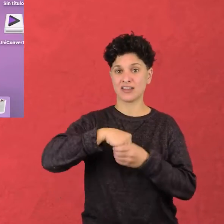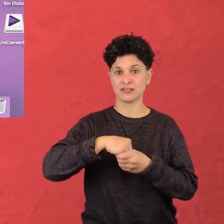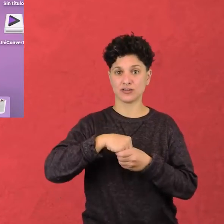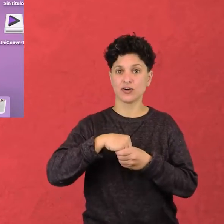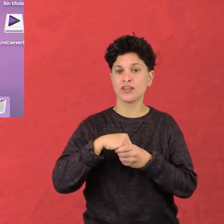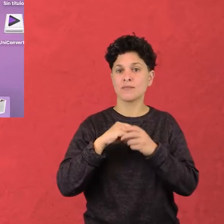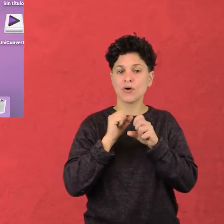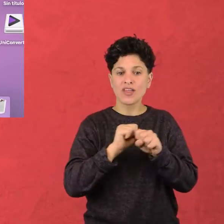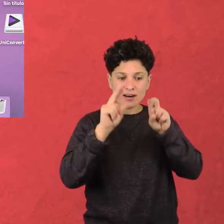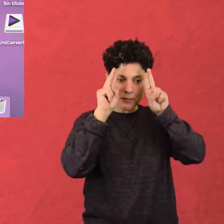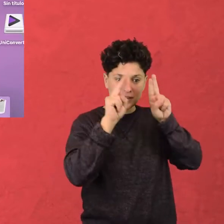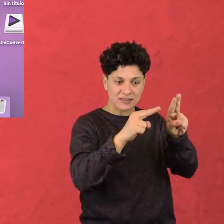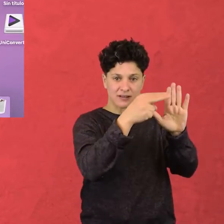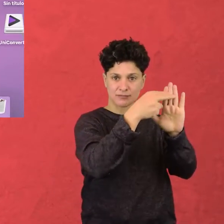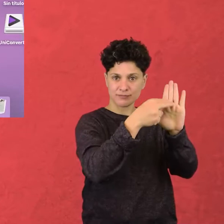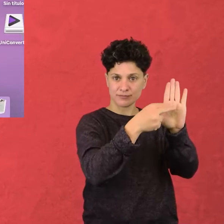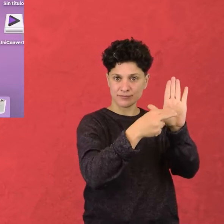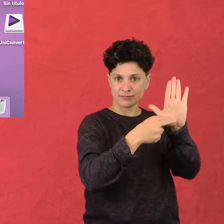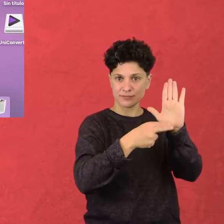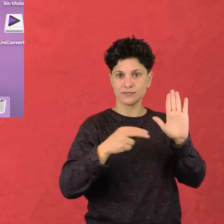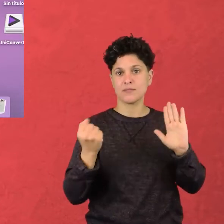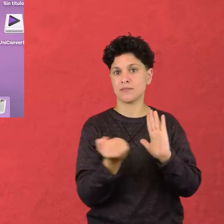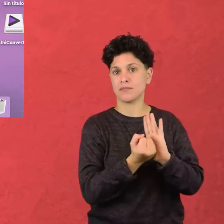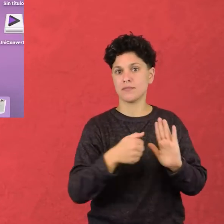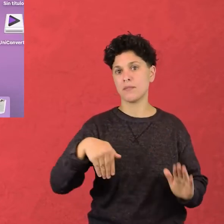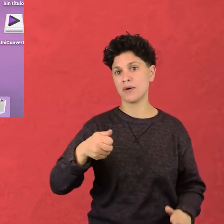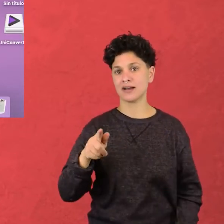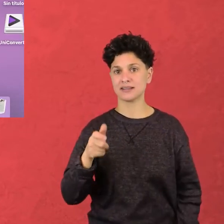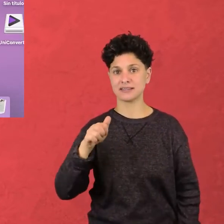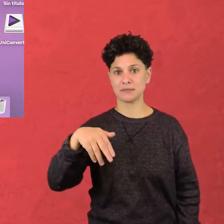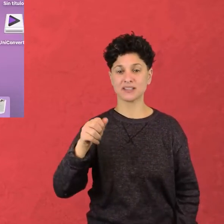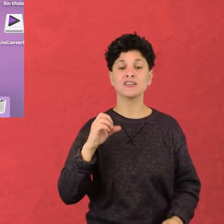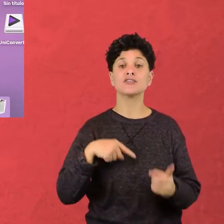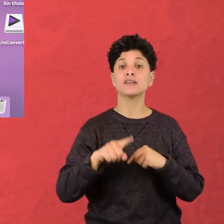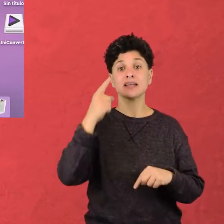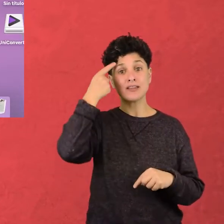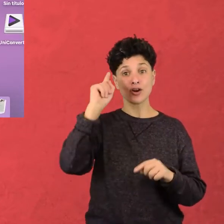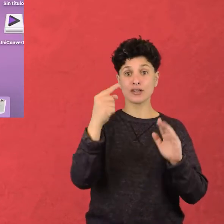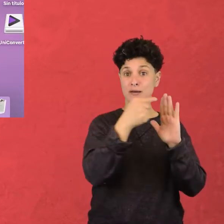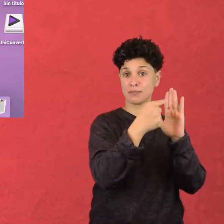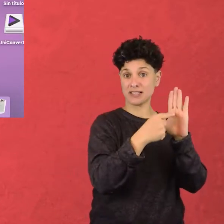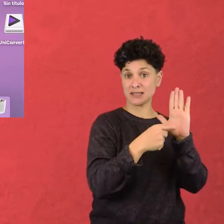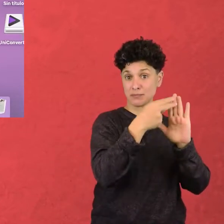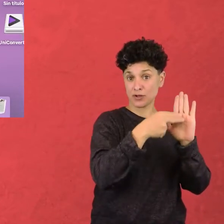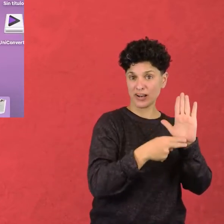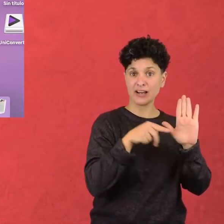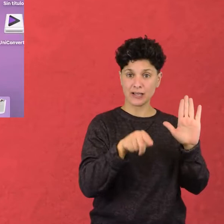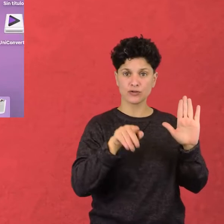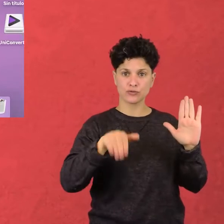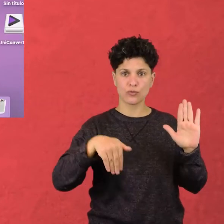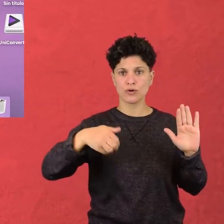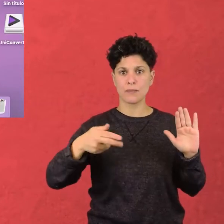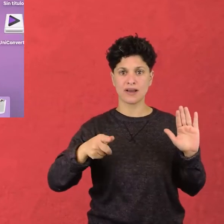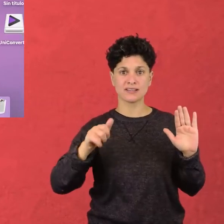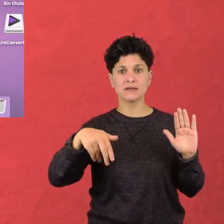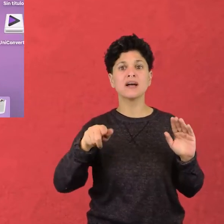las máximas. Los principios son máximas. ¿Y qué es una máxima? Es aquello por